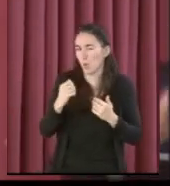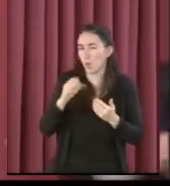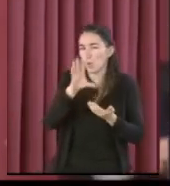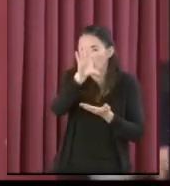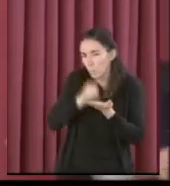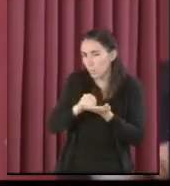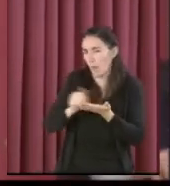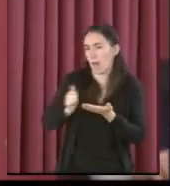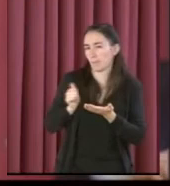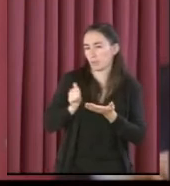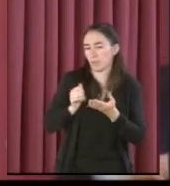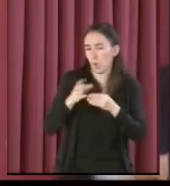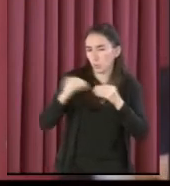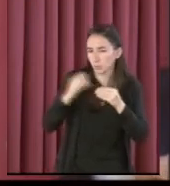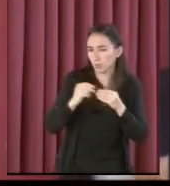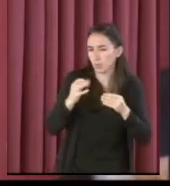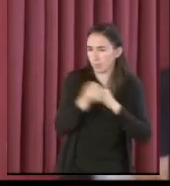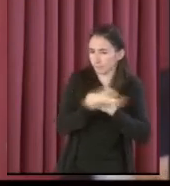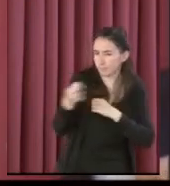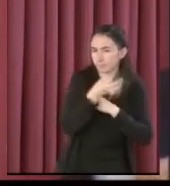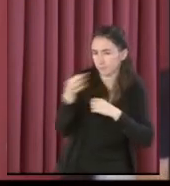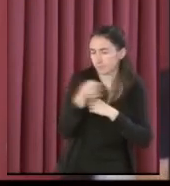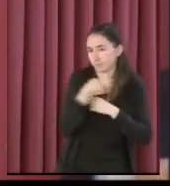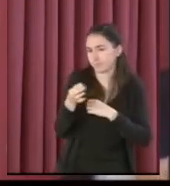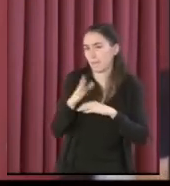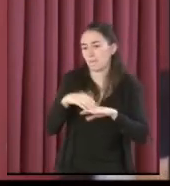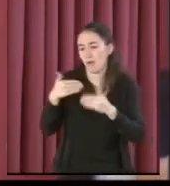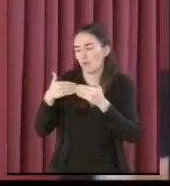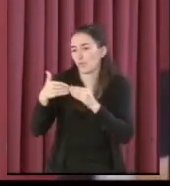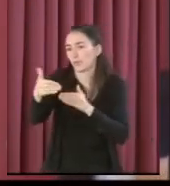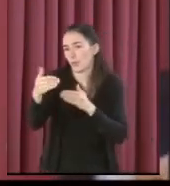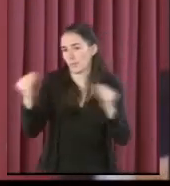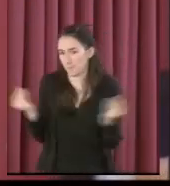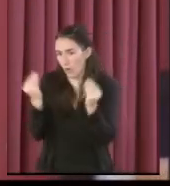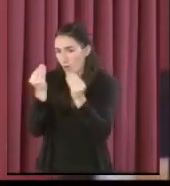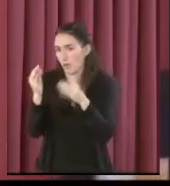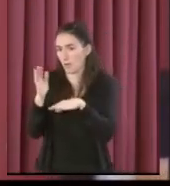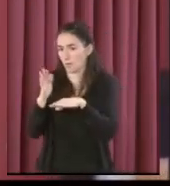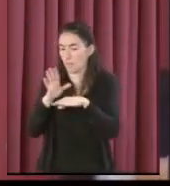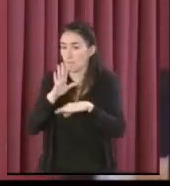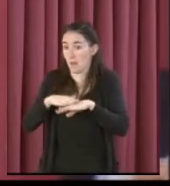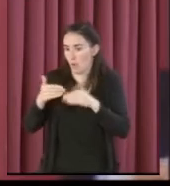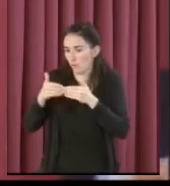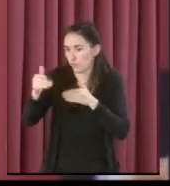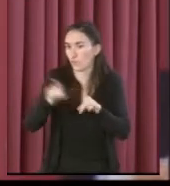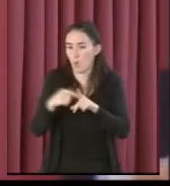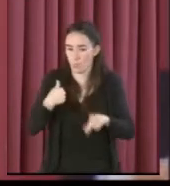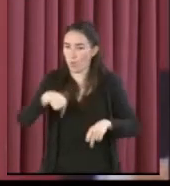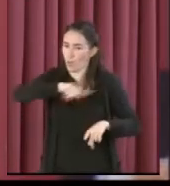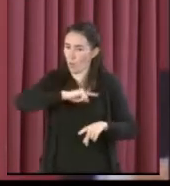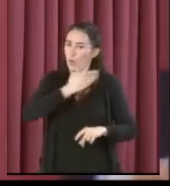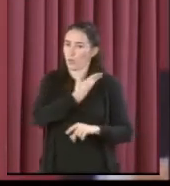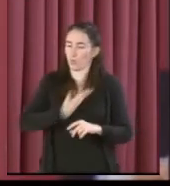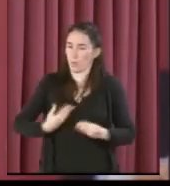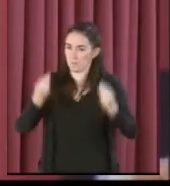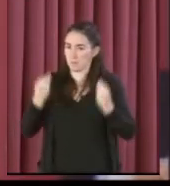inteligencia, permite que seamos dueños del futuro, de nuestro futuro como logroñeses, y con ello podemos permitirnos avanzar